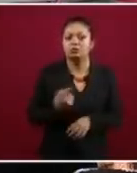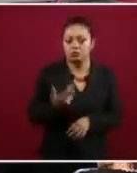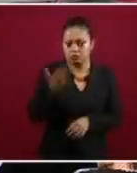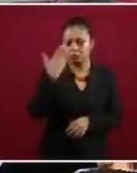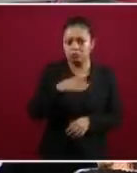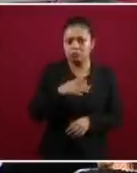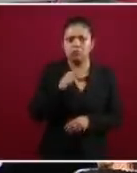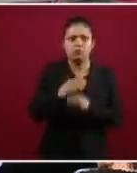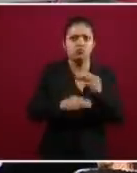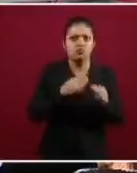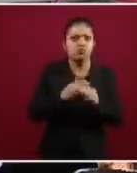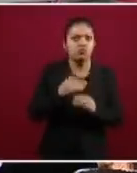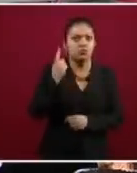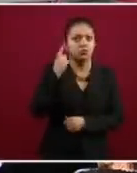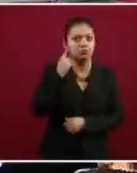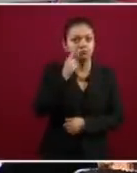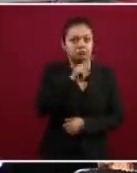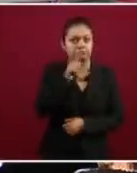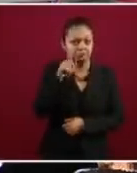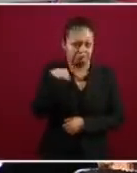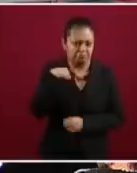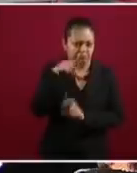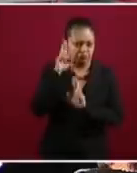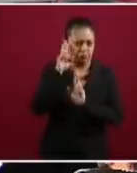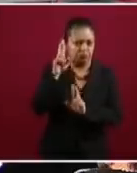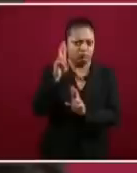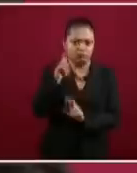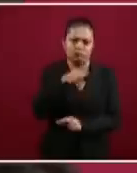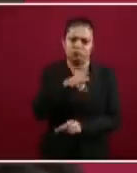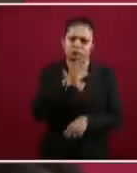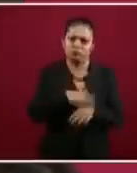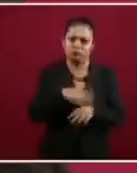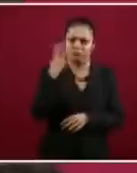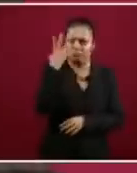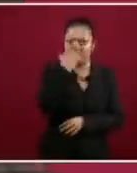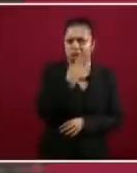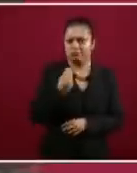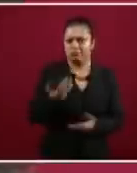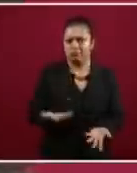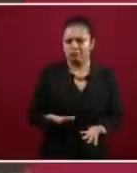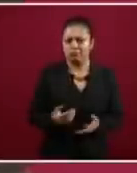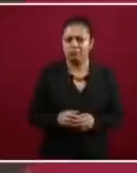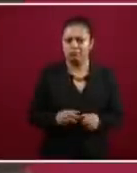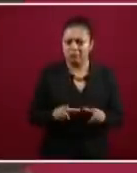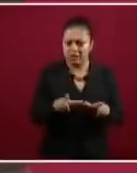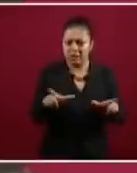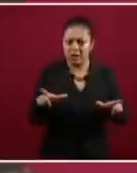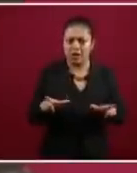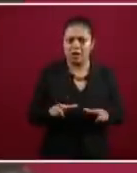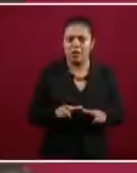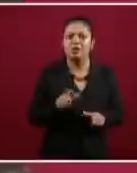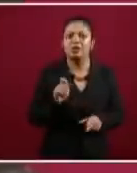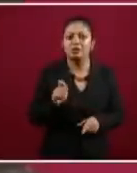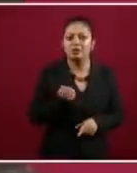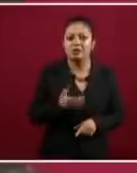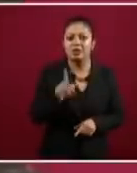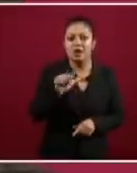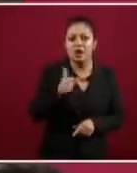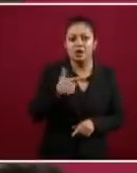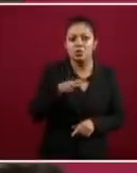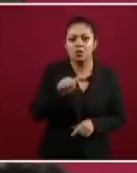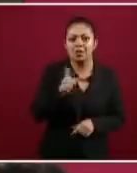todo respeto, hay estas bellezas? La laguna de los siete colores.